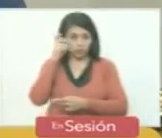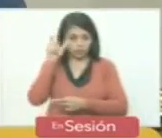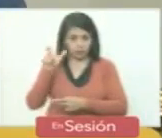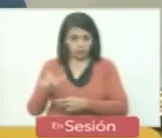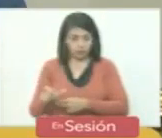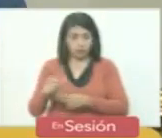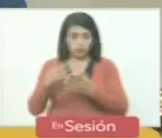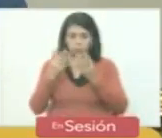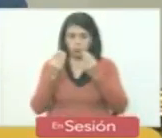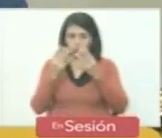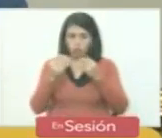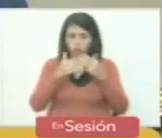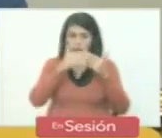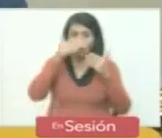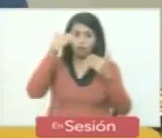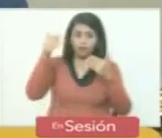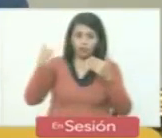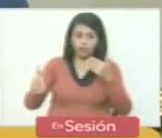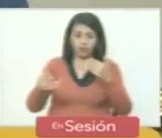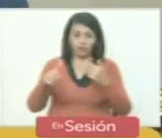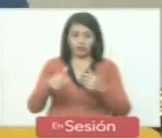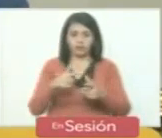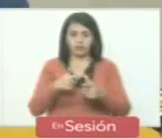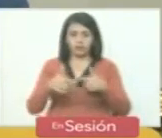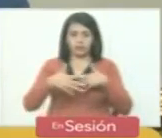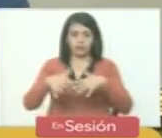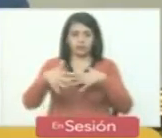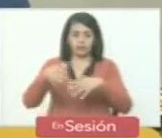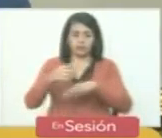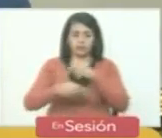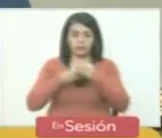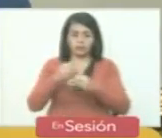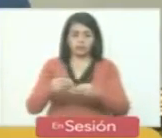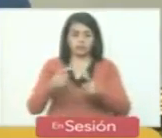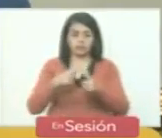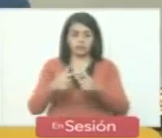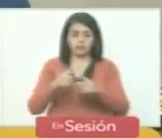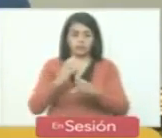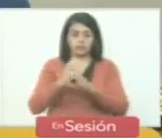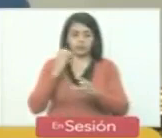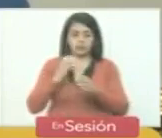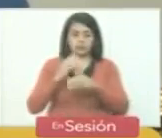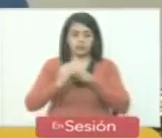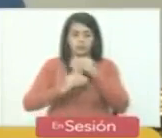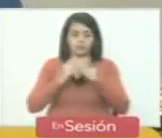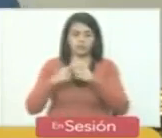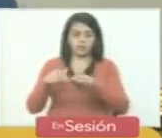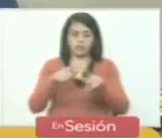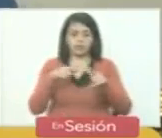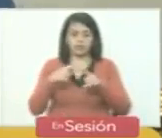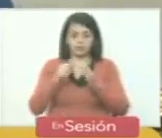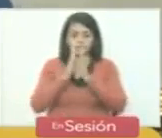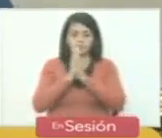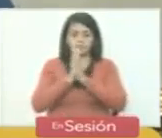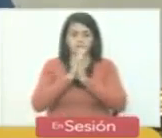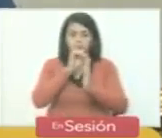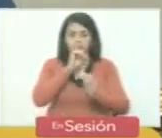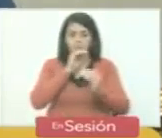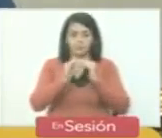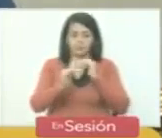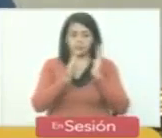por miles allá afuera en la marcha de nuestras empresas de transporte y de nuestros trabajadores de transporte. Por favor, un poquito de